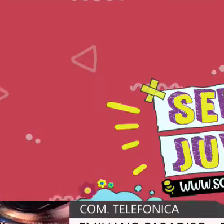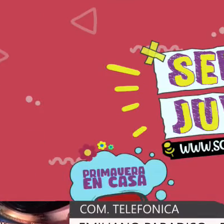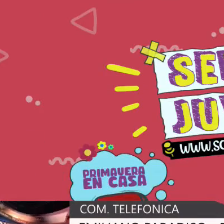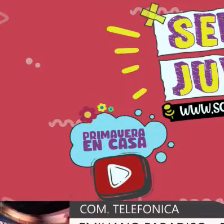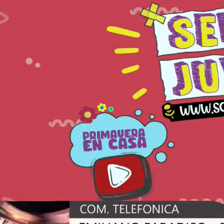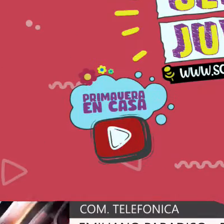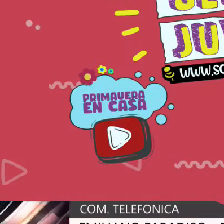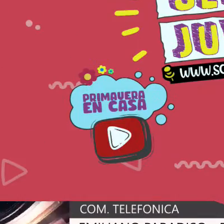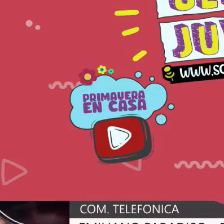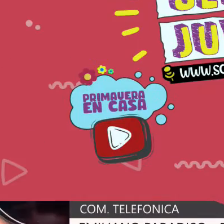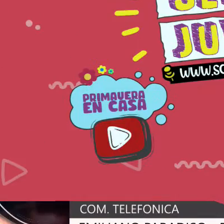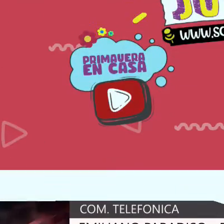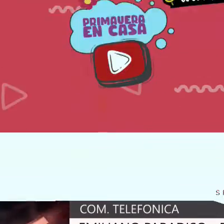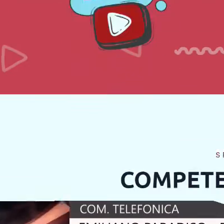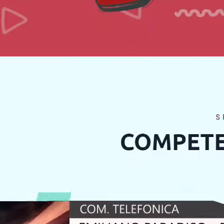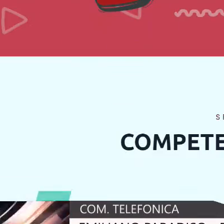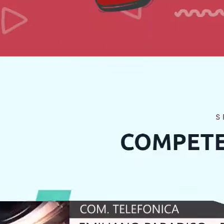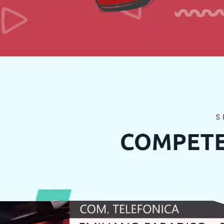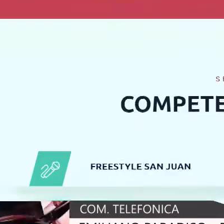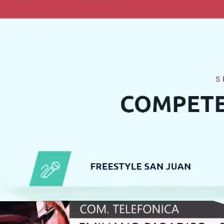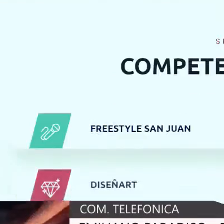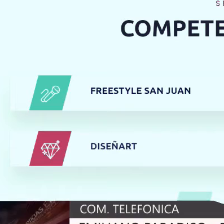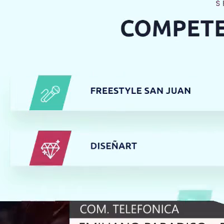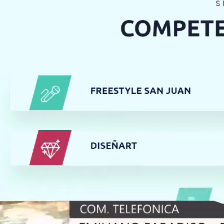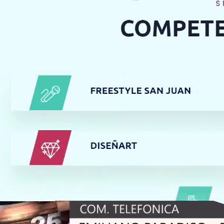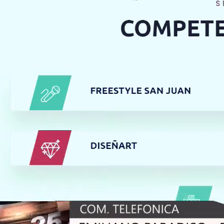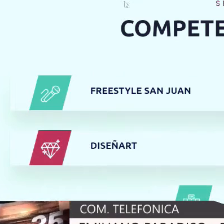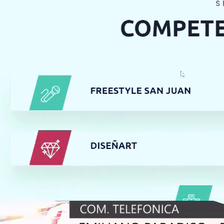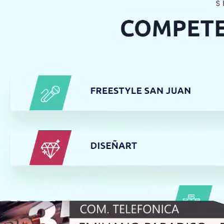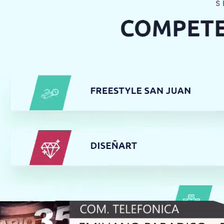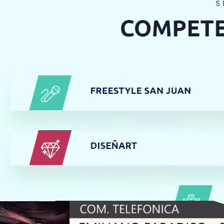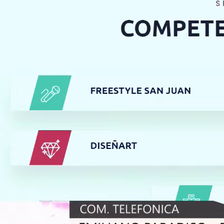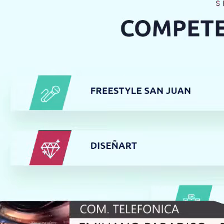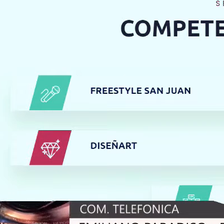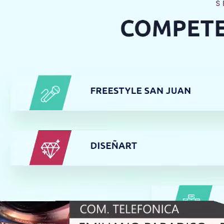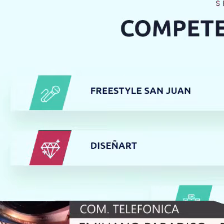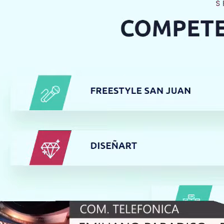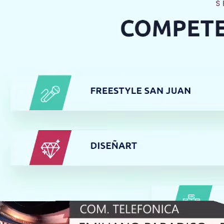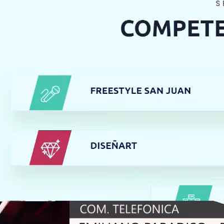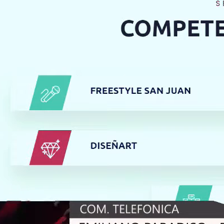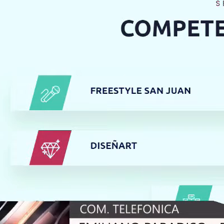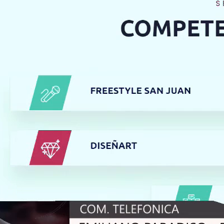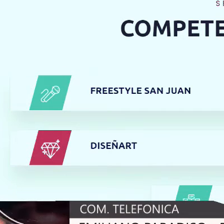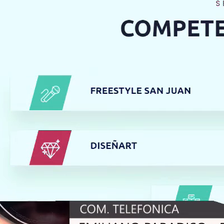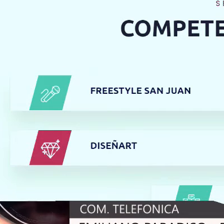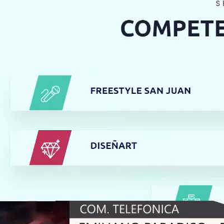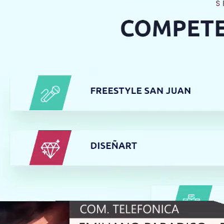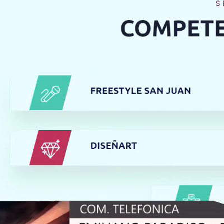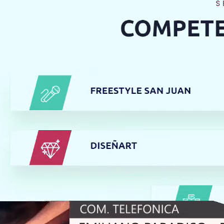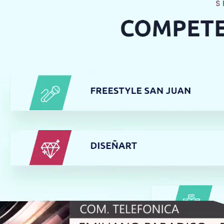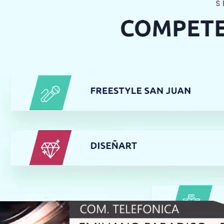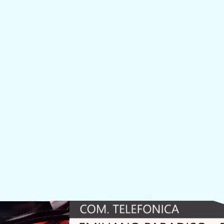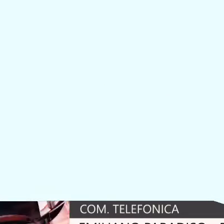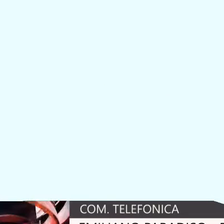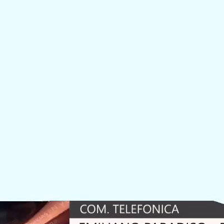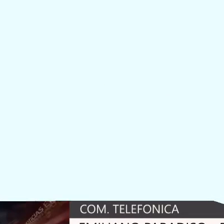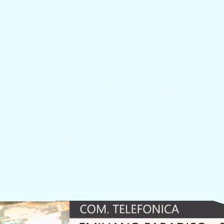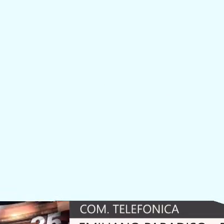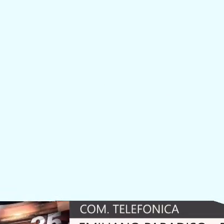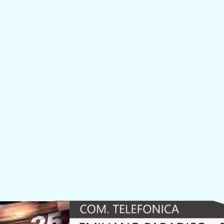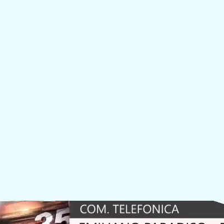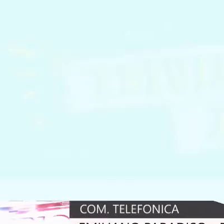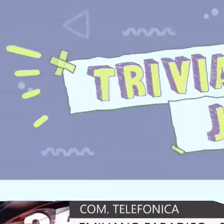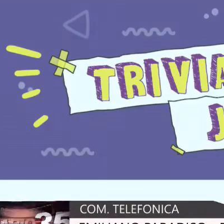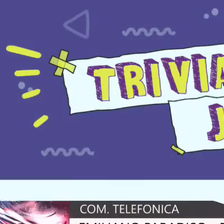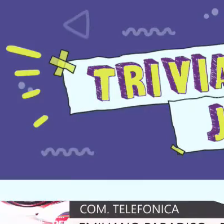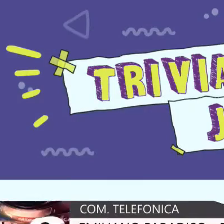mostrar sus bocetos y, bueno, también participar por diferentes premios. Bien. ¿Y cómo va a ser la actividad el